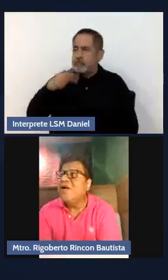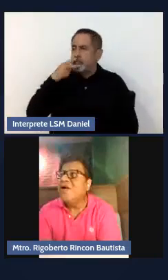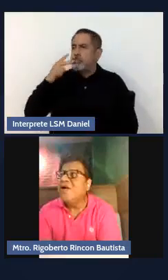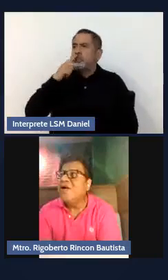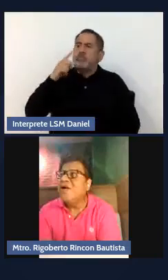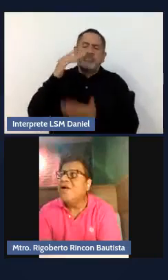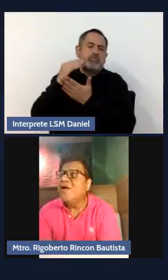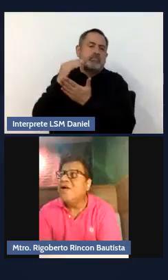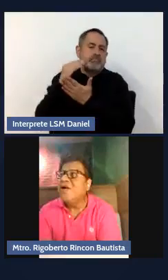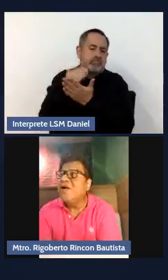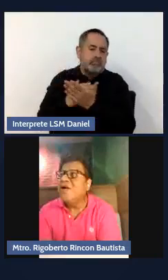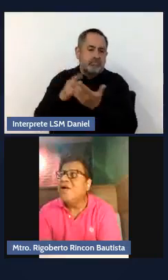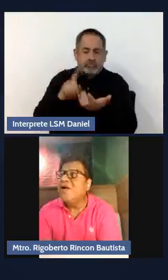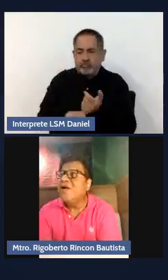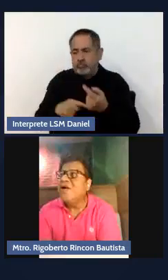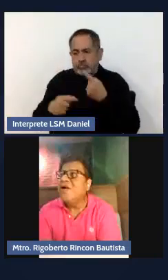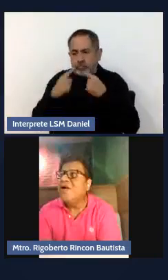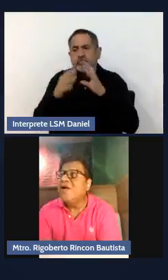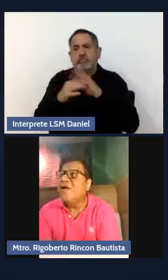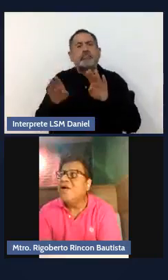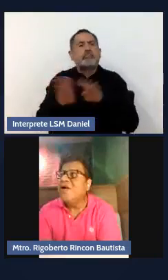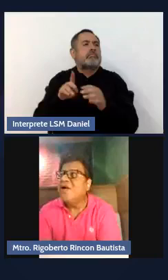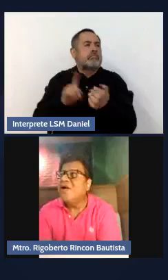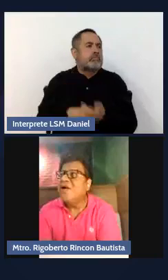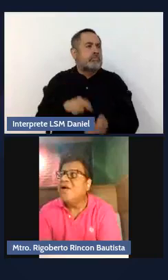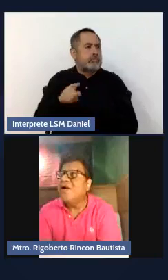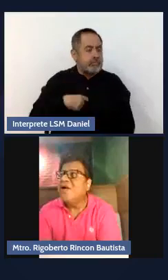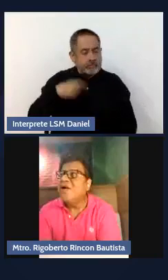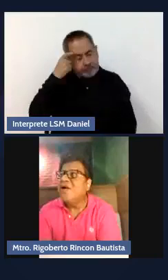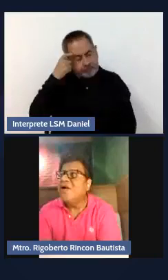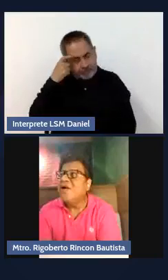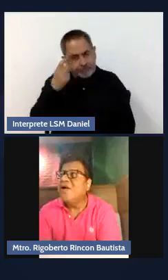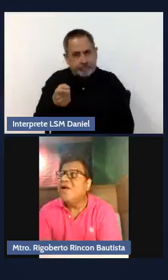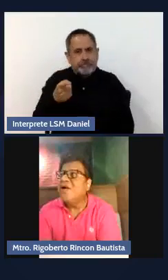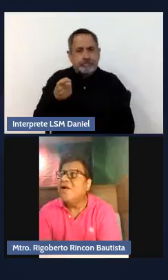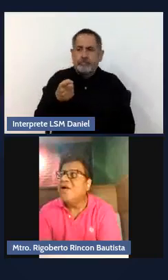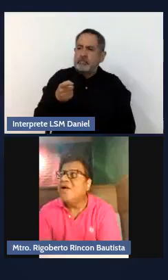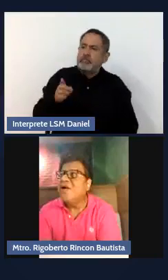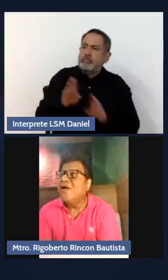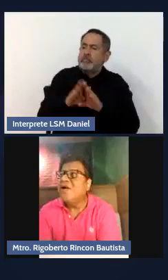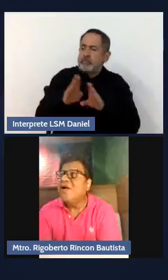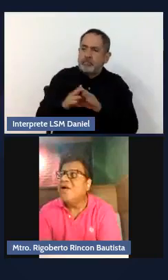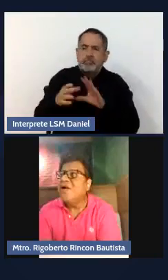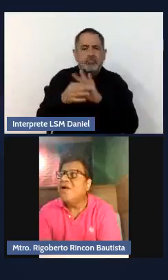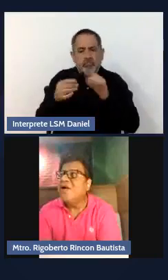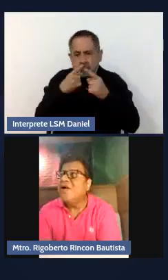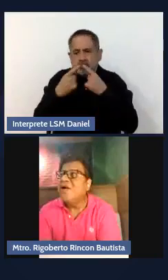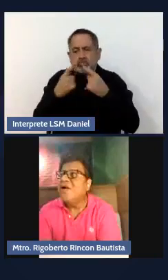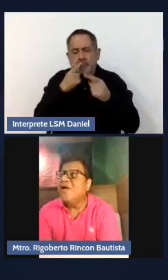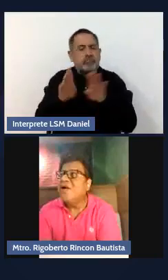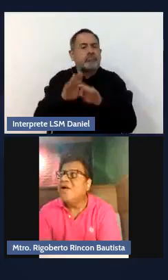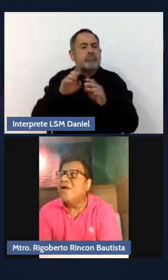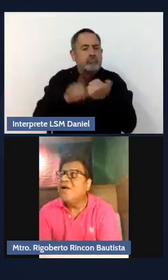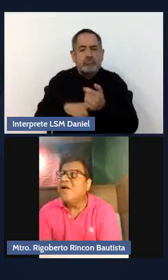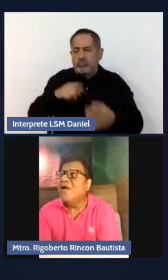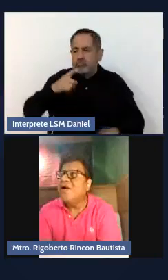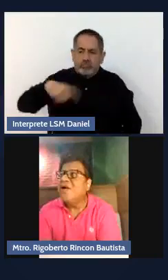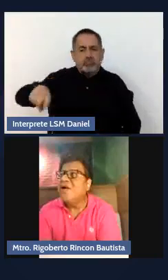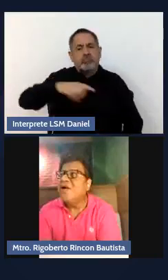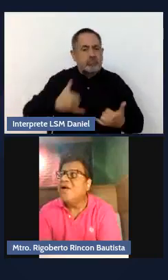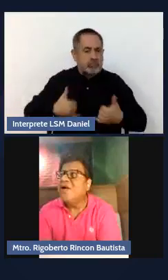de consumir o en todo caso prevenir el consumo temprano con las y los